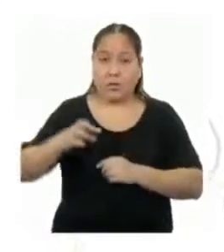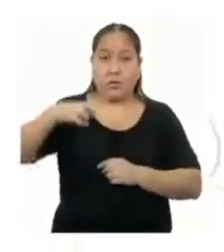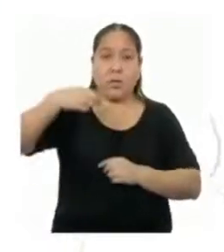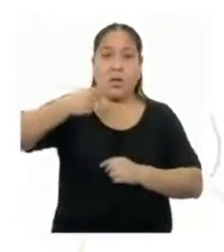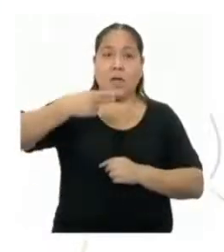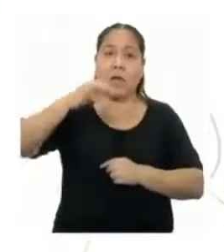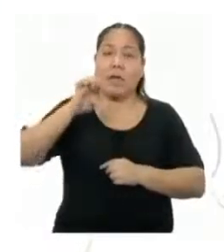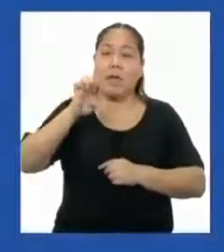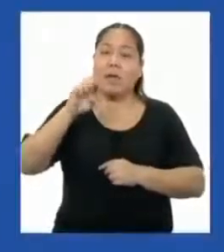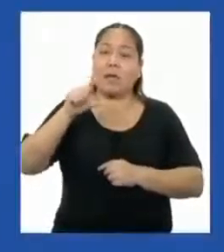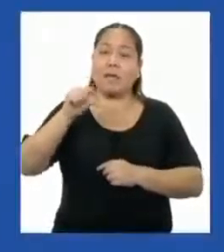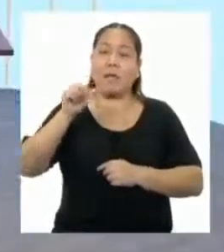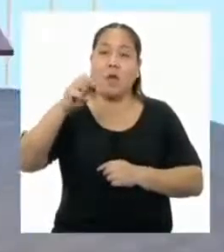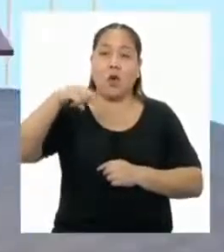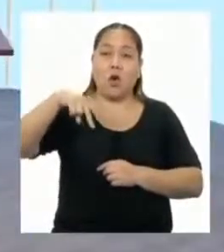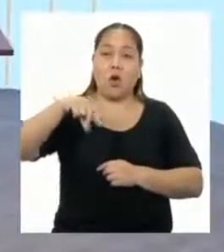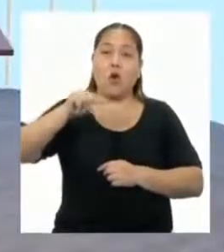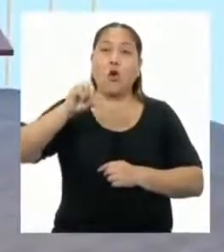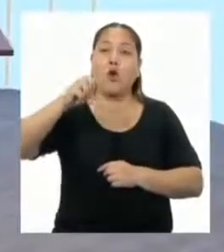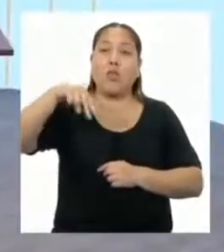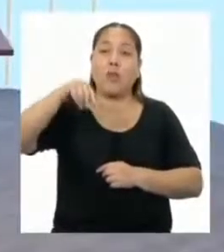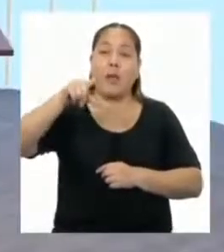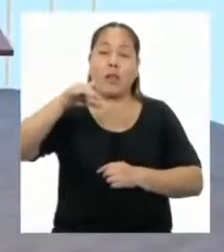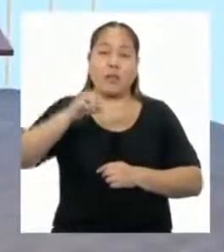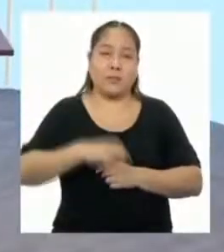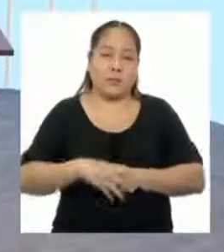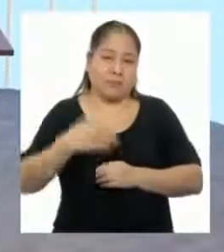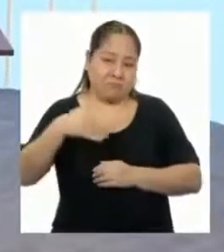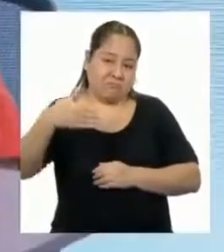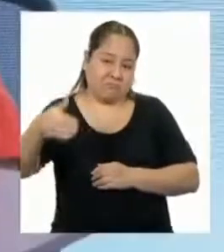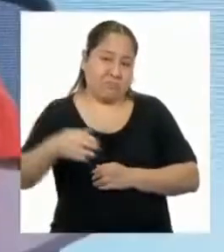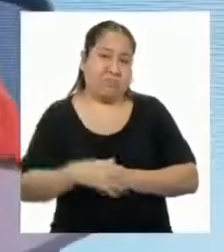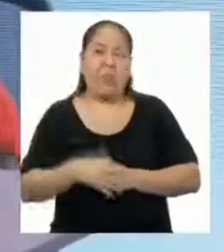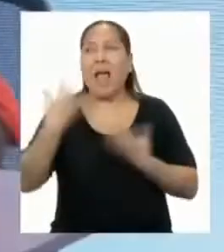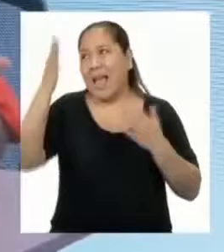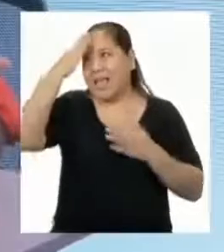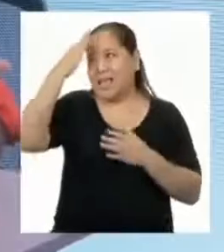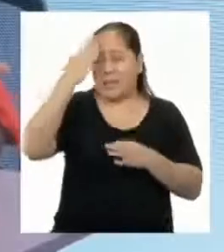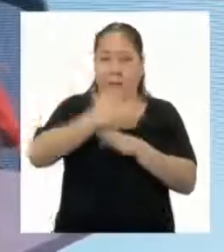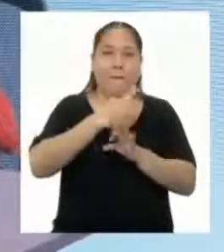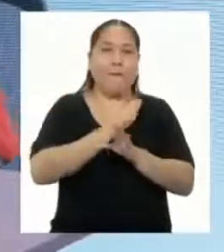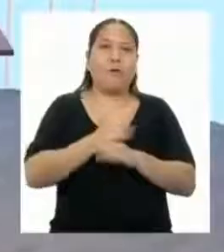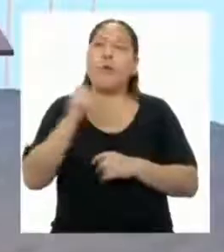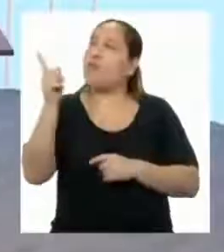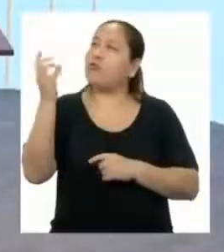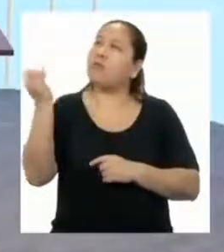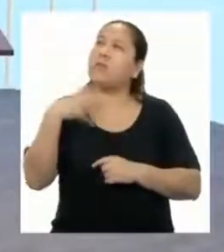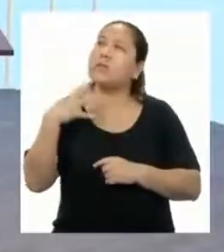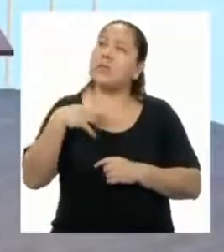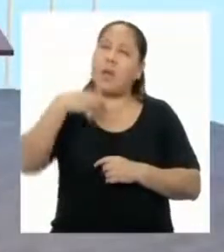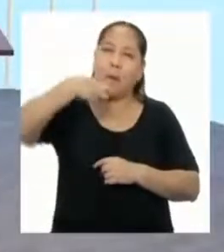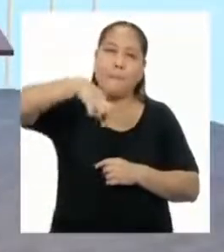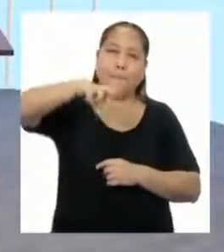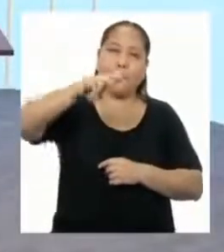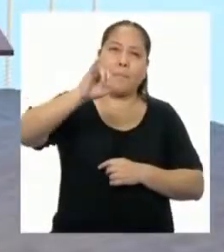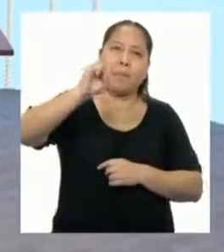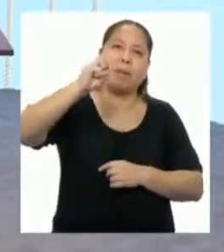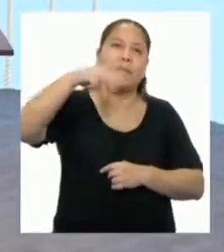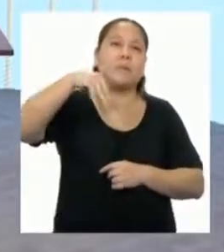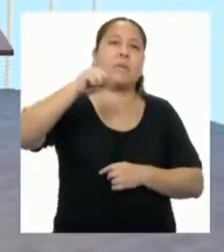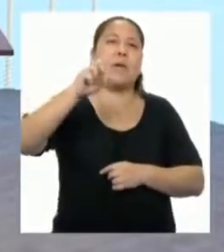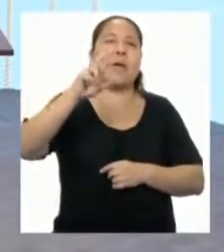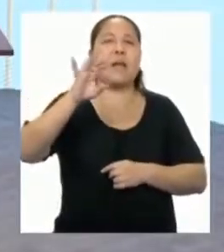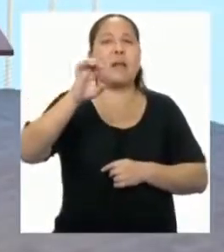Y así consecutivamente. Ajá. Y ahora que ya sabemos las formas, ¿qué es eso que mencionaste sobre un prisma recto?